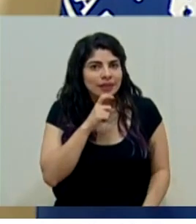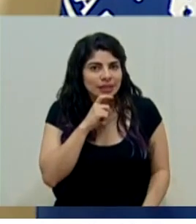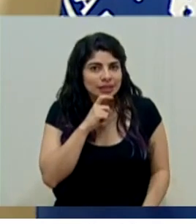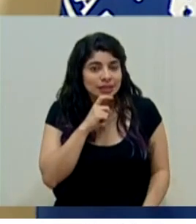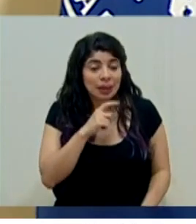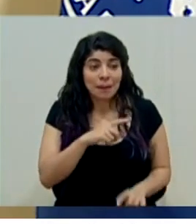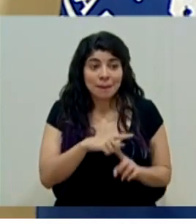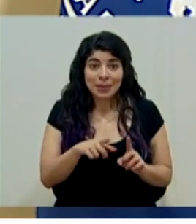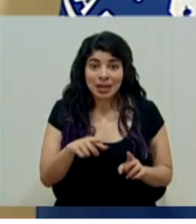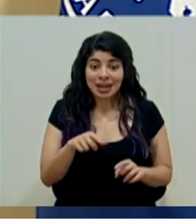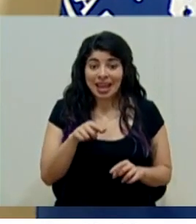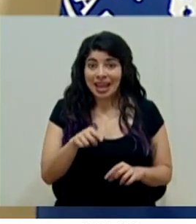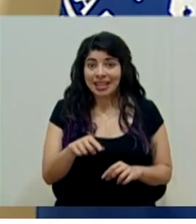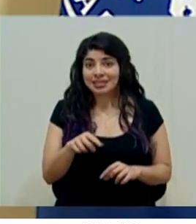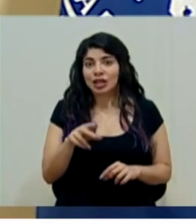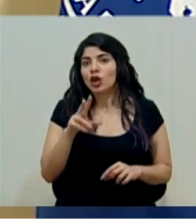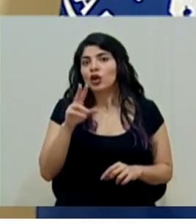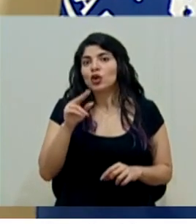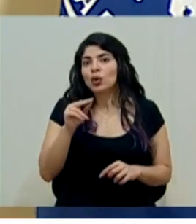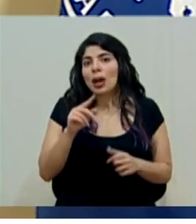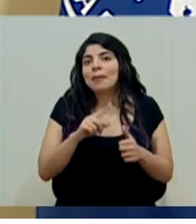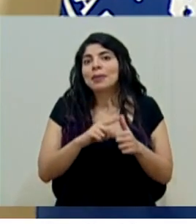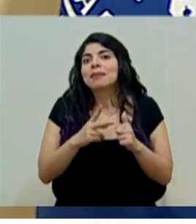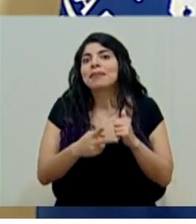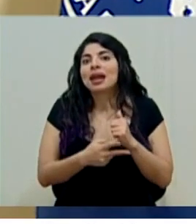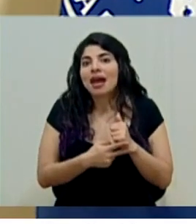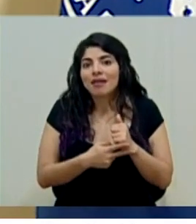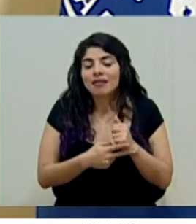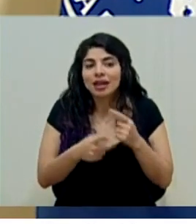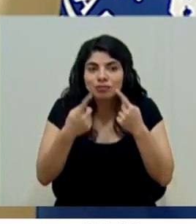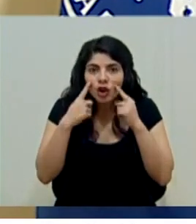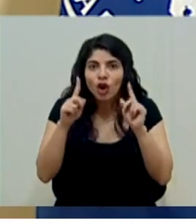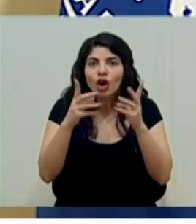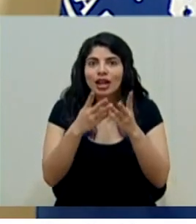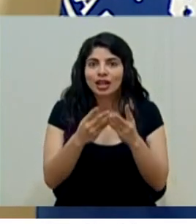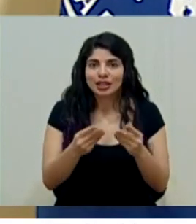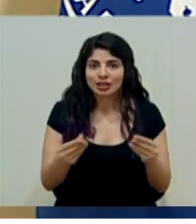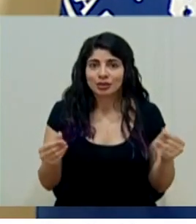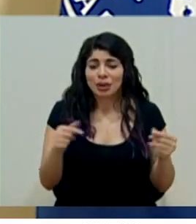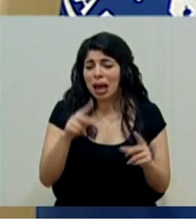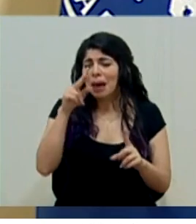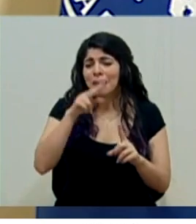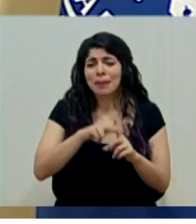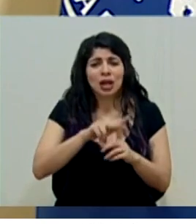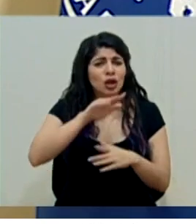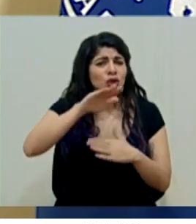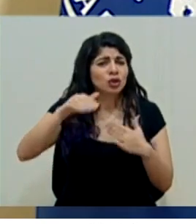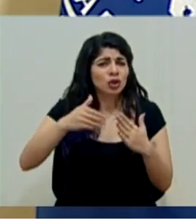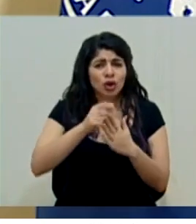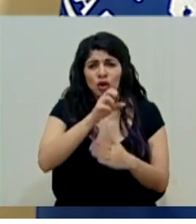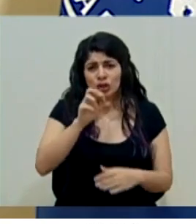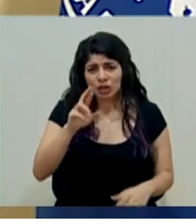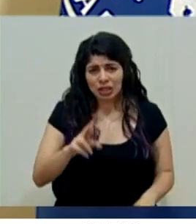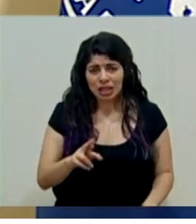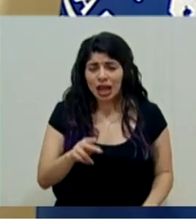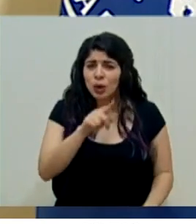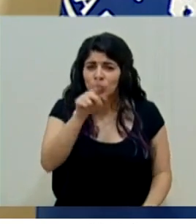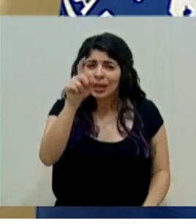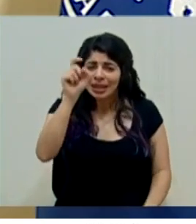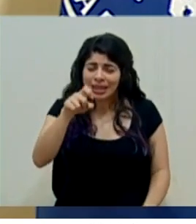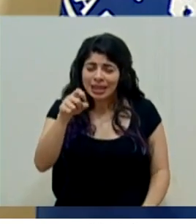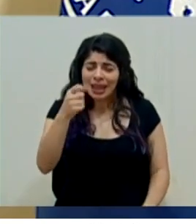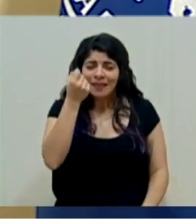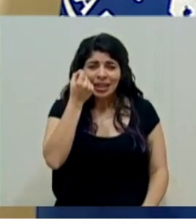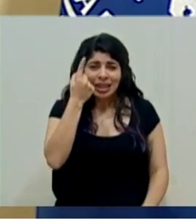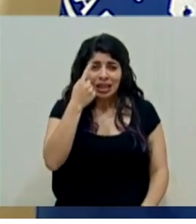va a ser la primera, tampoco será la primera vez que salgamos adelante. Y eso aplica para todo Costa Rica. Tenemos que dimensionar